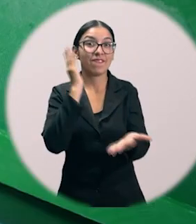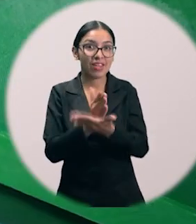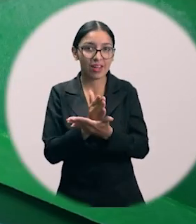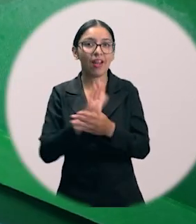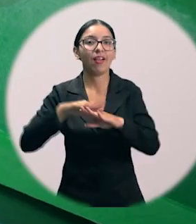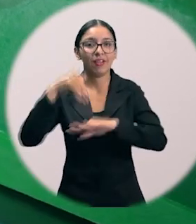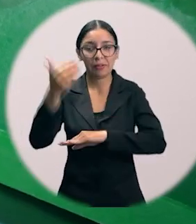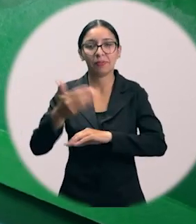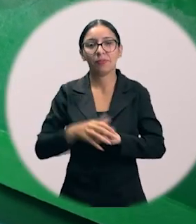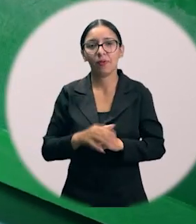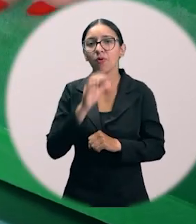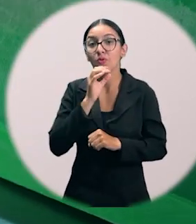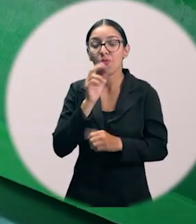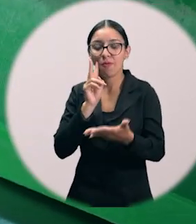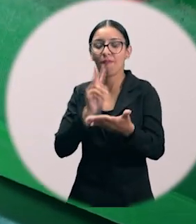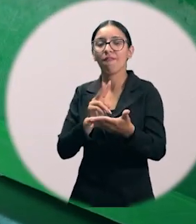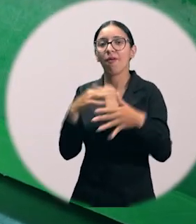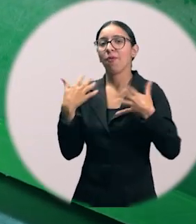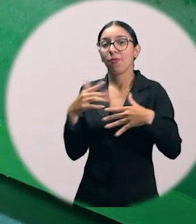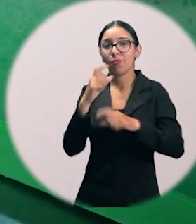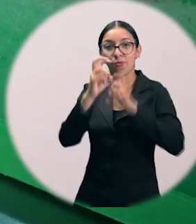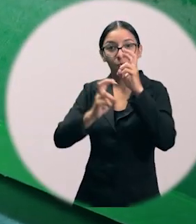final cómo luce